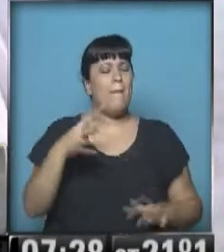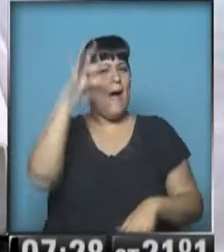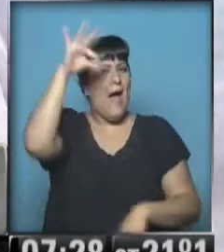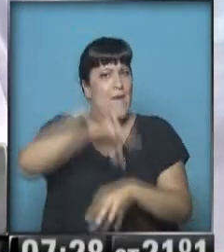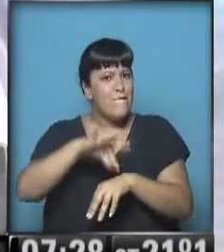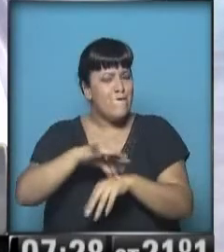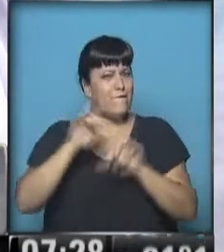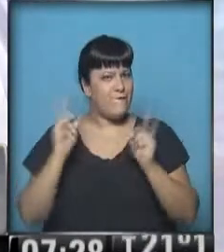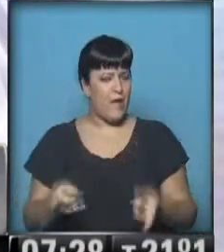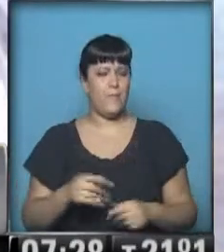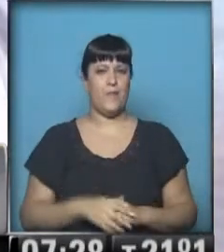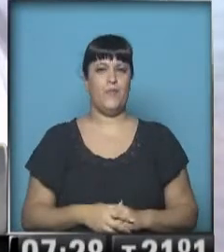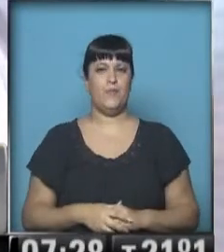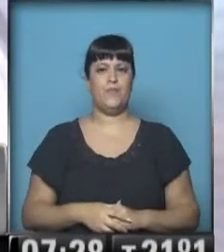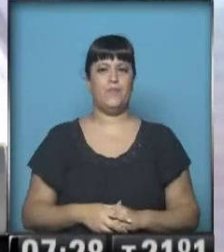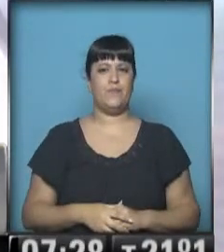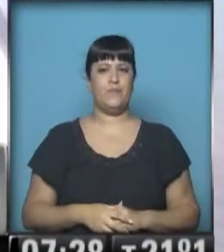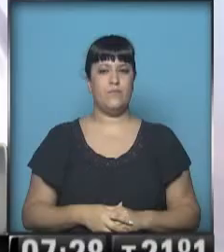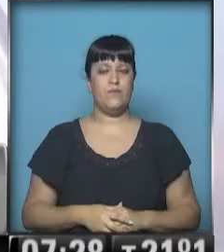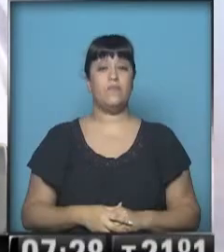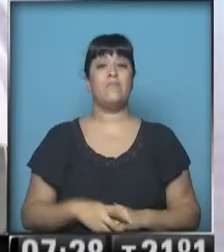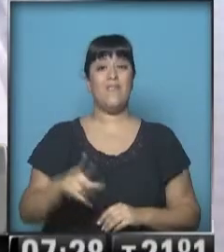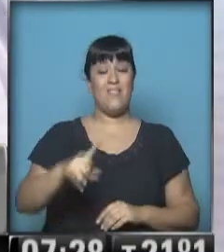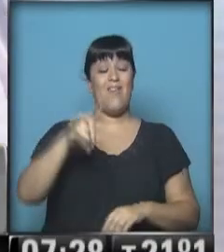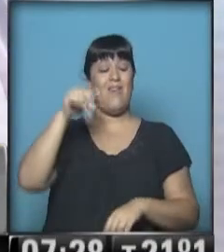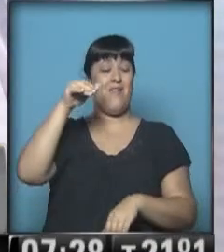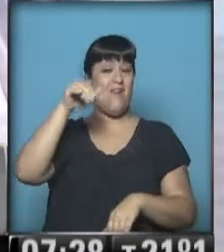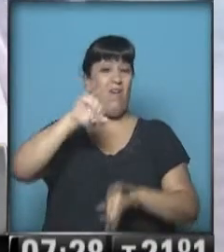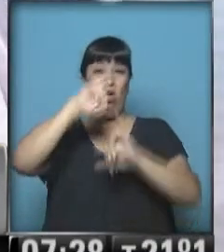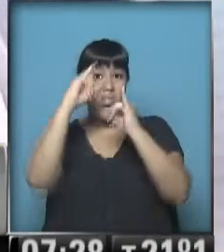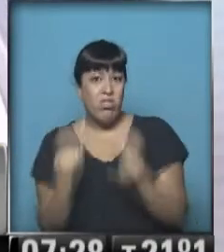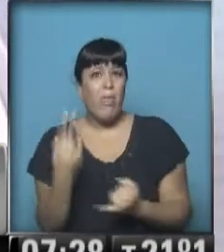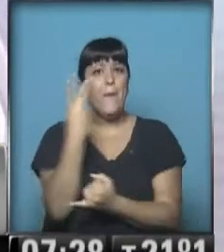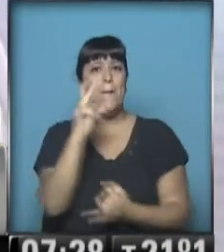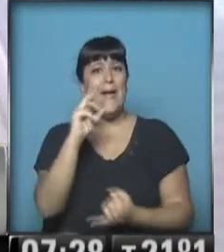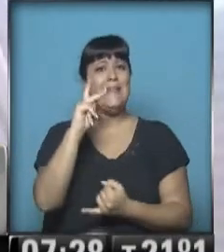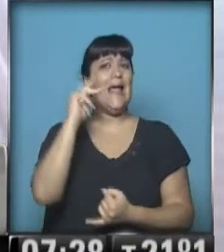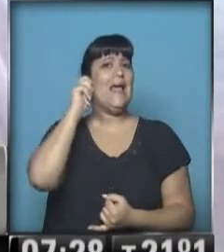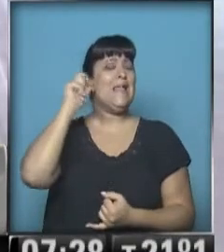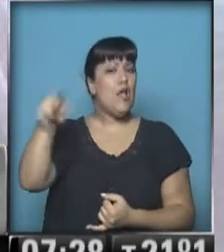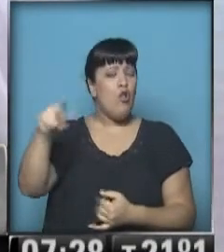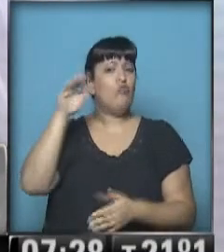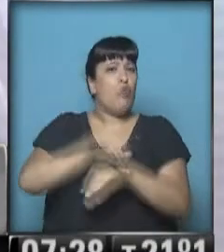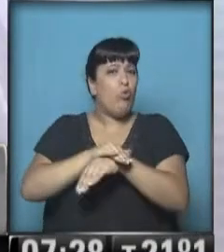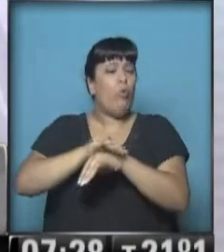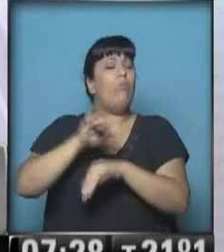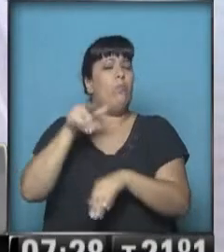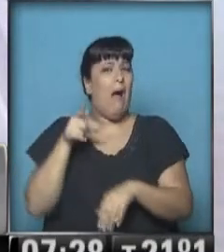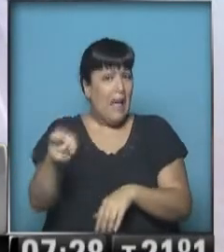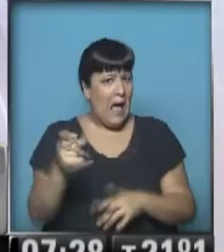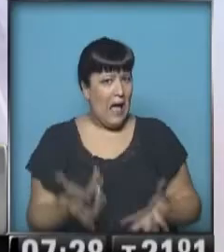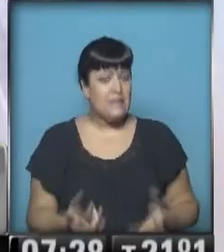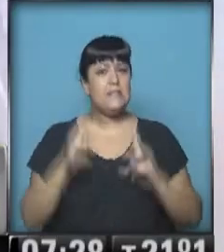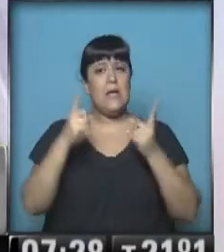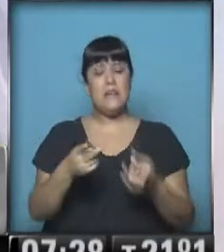condena, Emir Omar Chabán perdió 20 kilos, se deterioró muy profundamente y hoy, entonces, con esta conclusión,